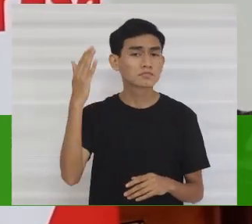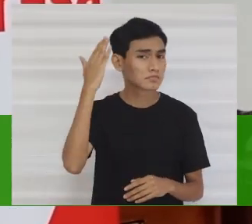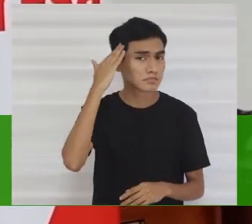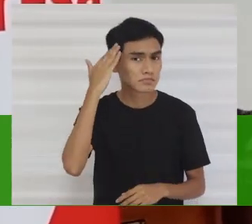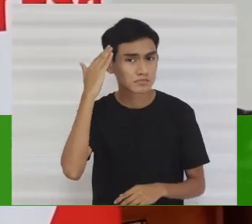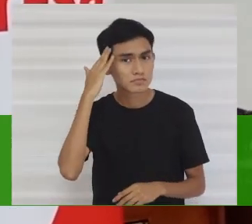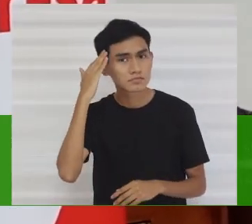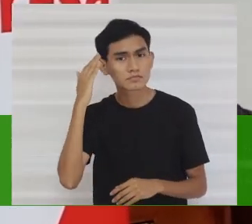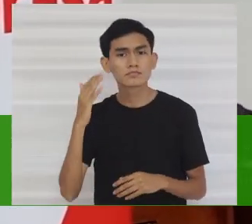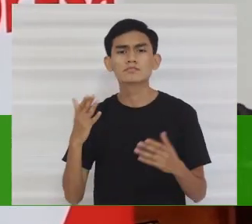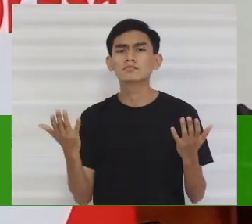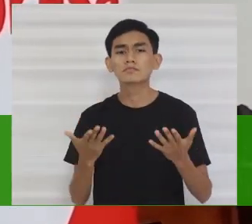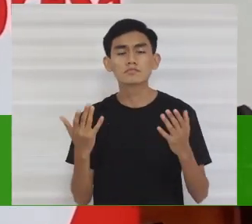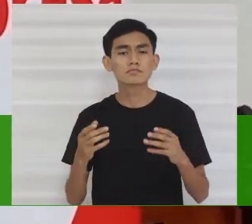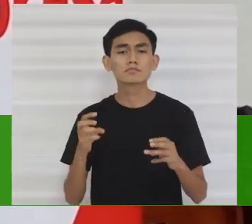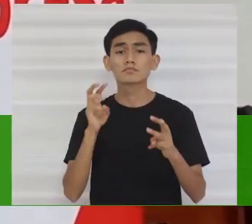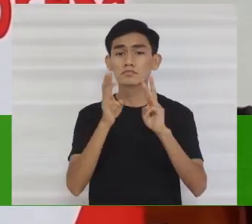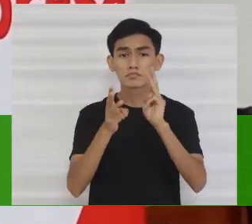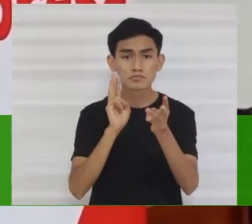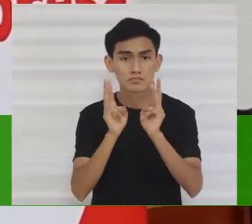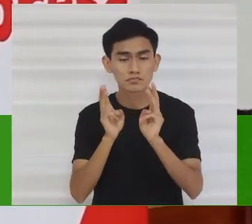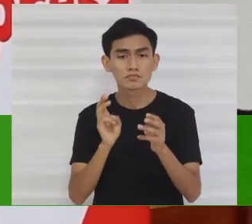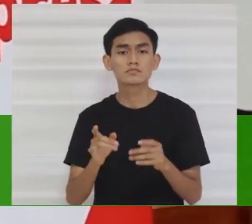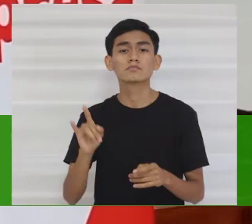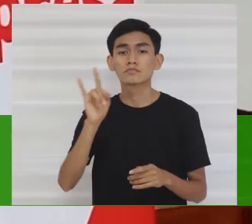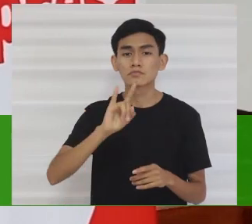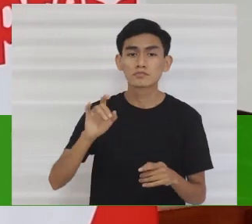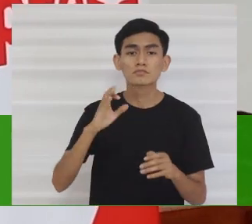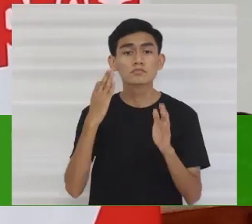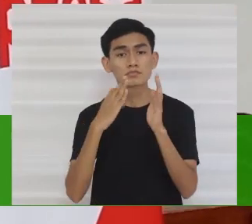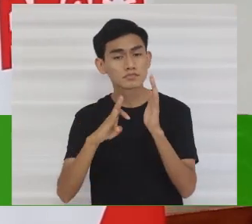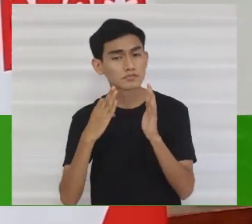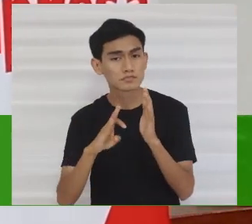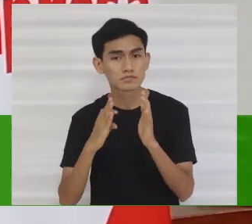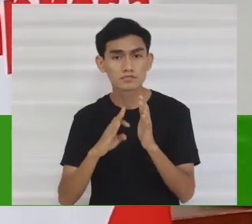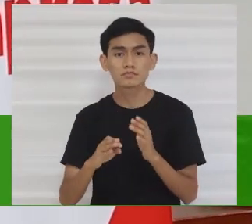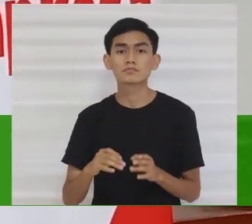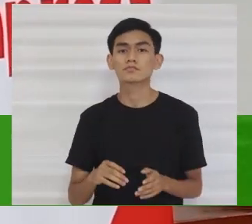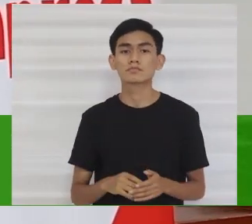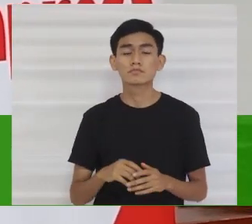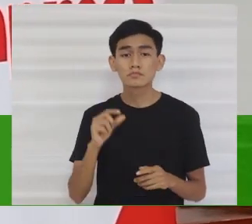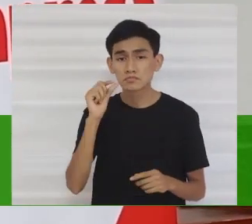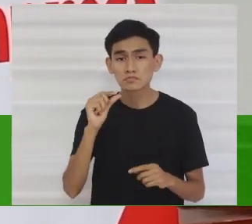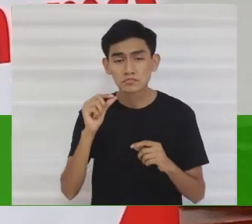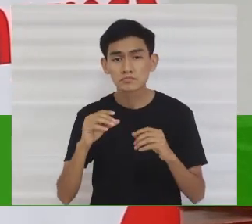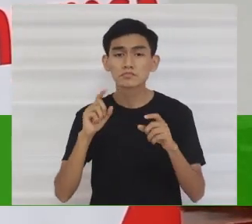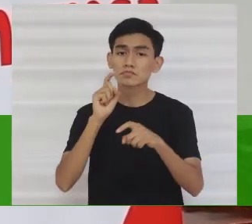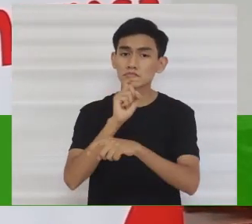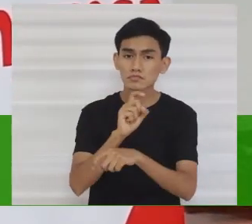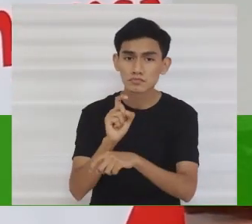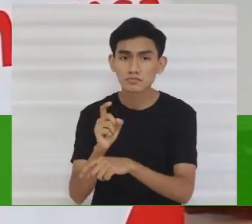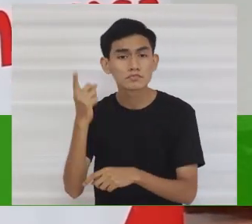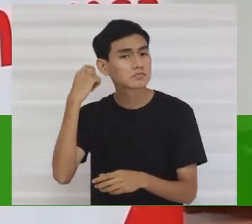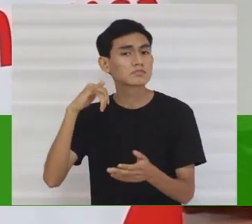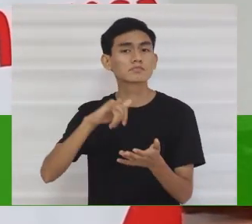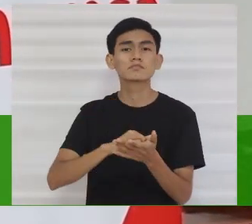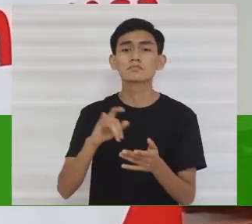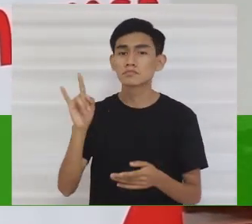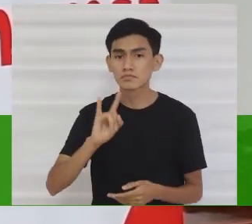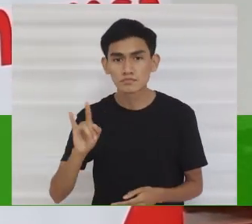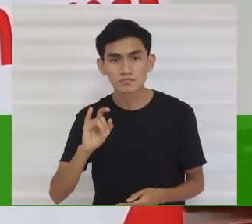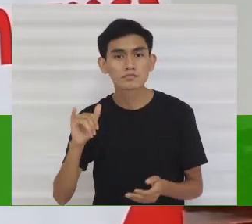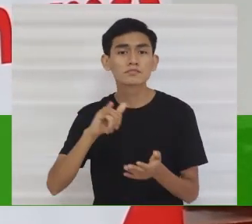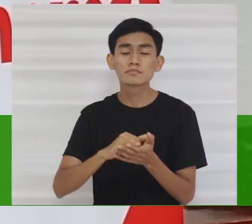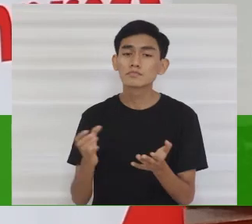el conocimiento por el uso del WhatsApp, el uso de Facebook, ¿no? Entonces, un poquito implantar para qué sirve, en qué más